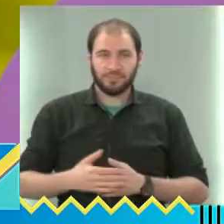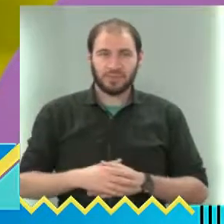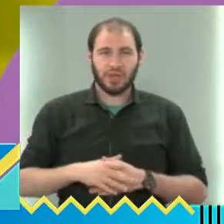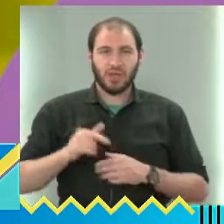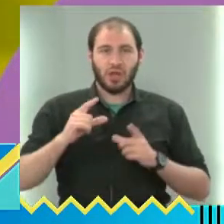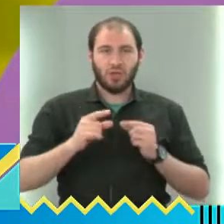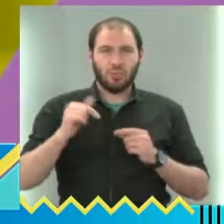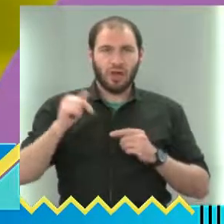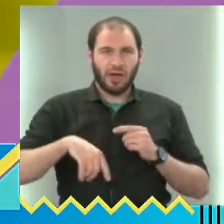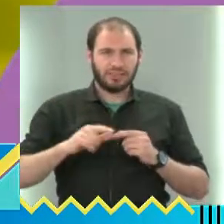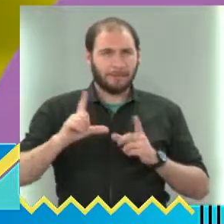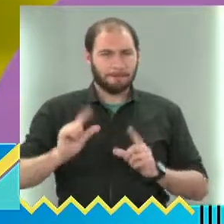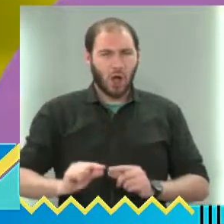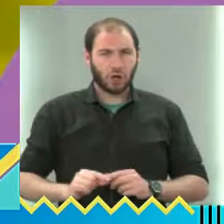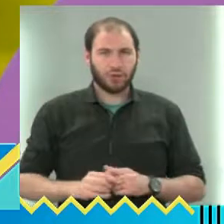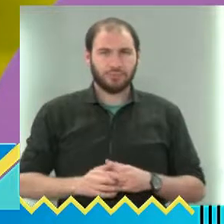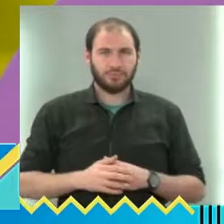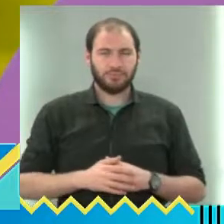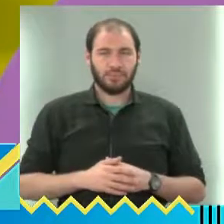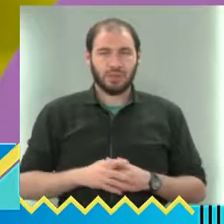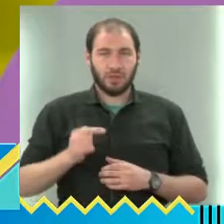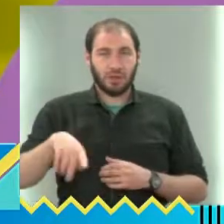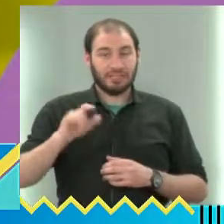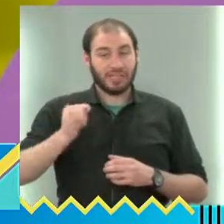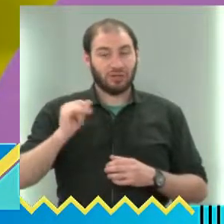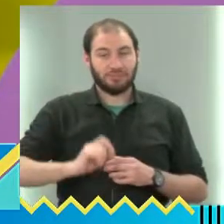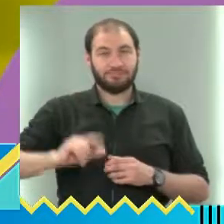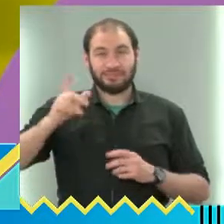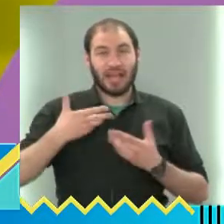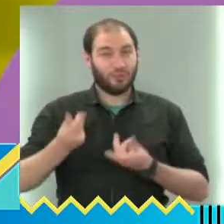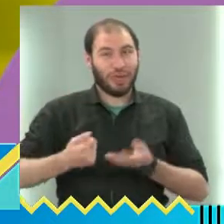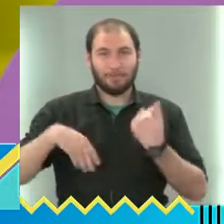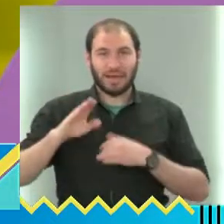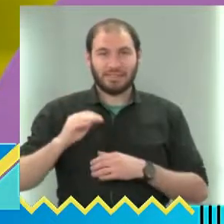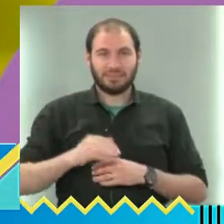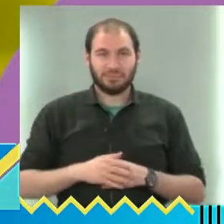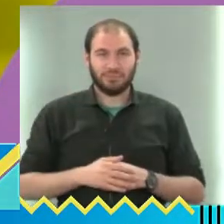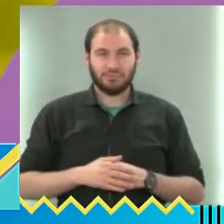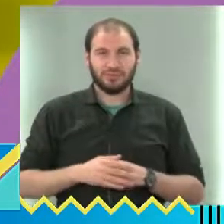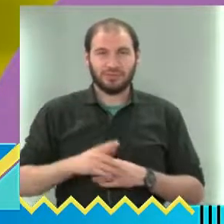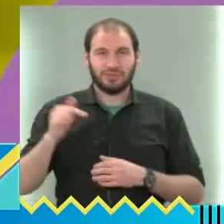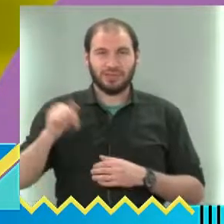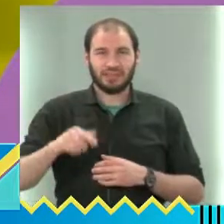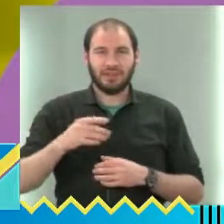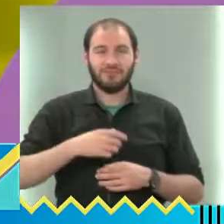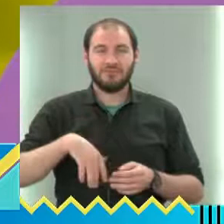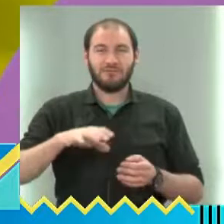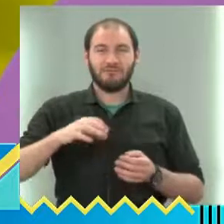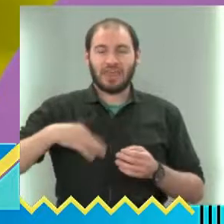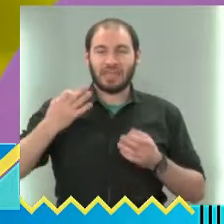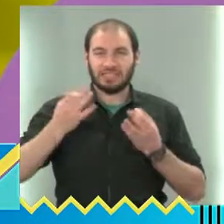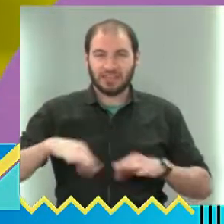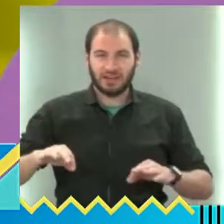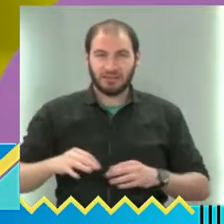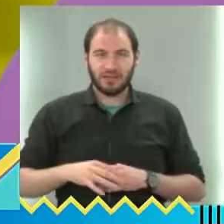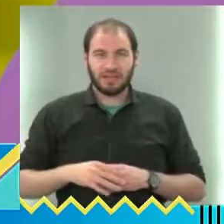un número que es relativamente bajo y que hay que aumentar, hay que ser un poco más solidarios. Donar sangre salva vidas. Y